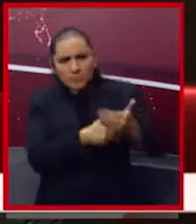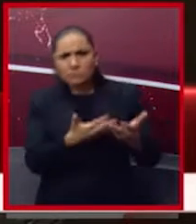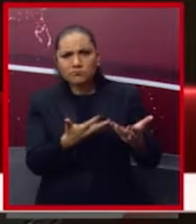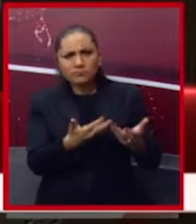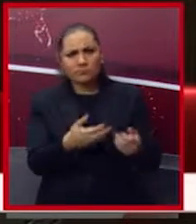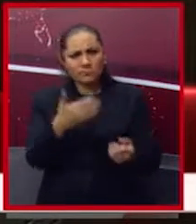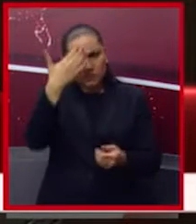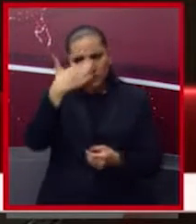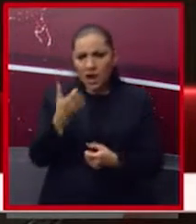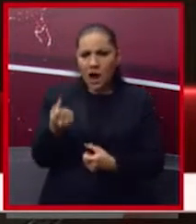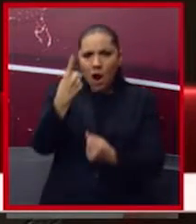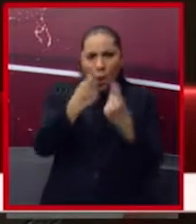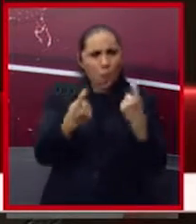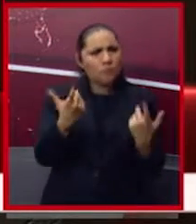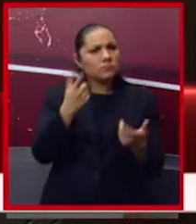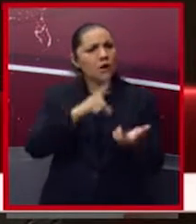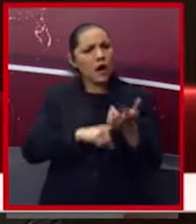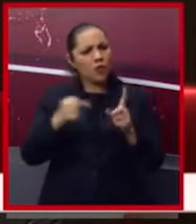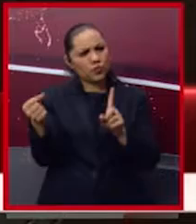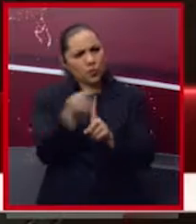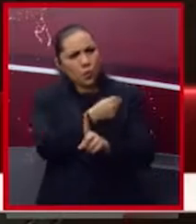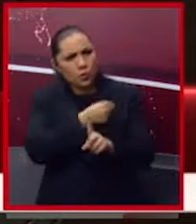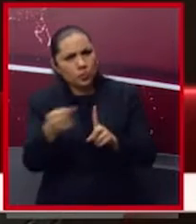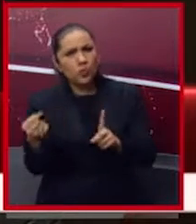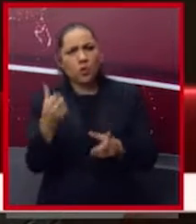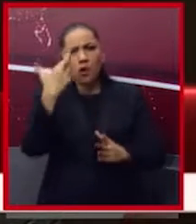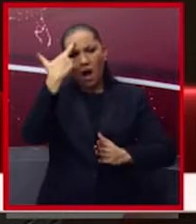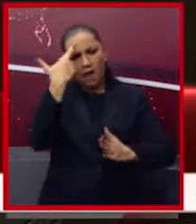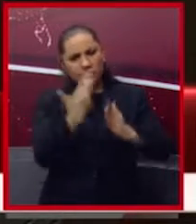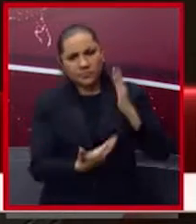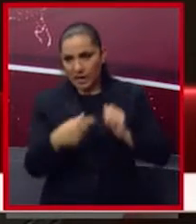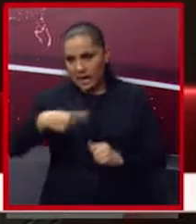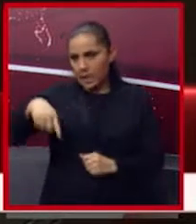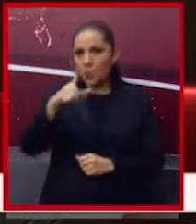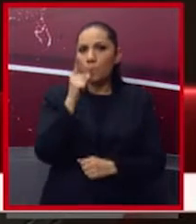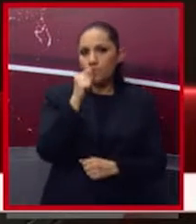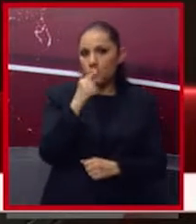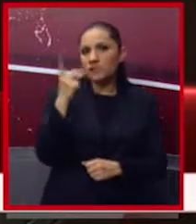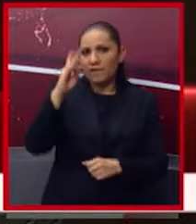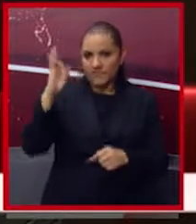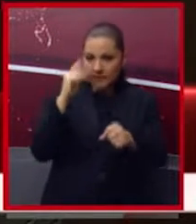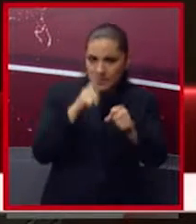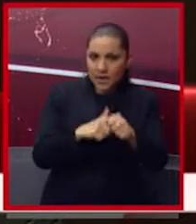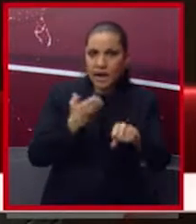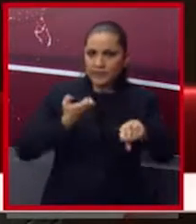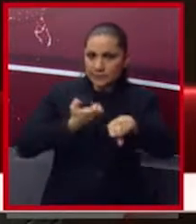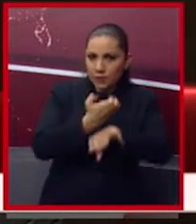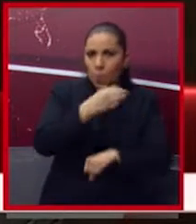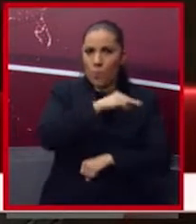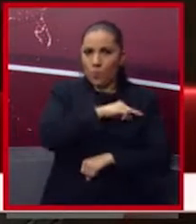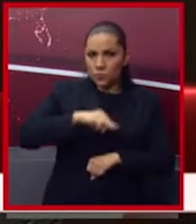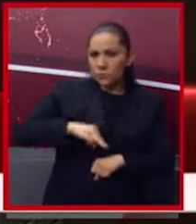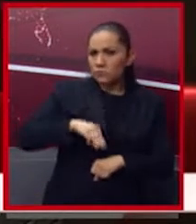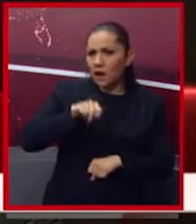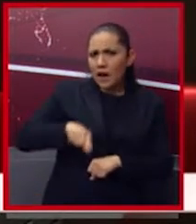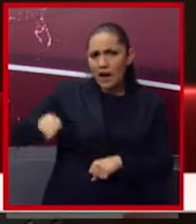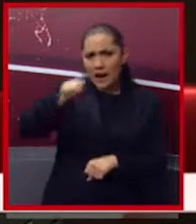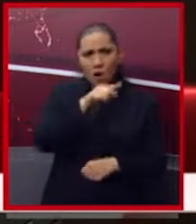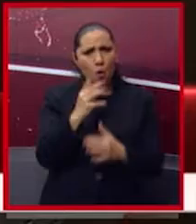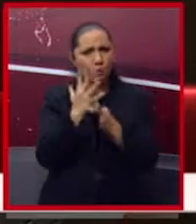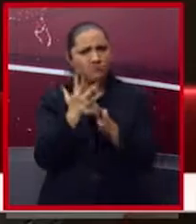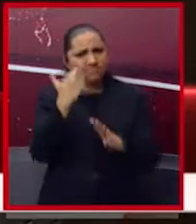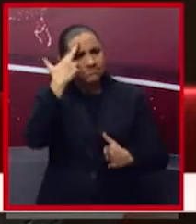y abusos cometidos por las policías federales, estatales y municipales y por el personal de las